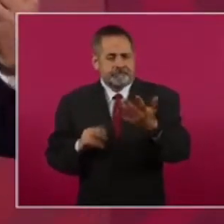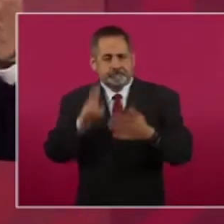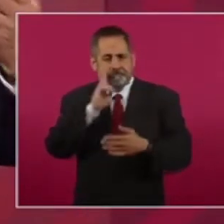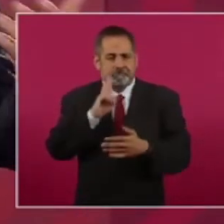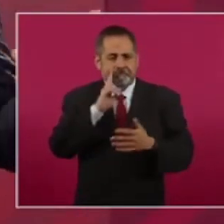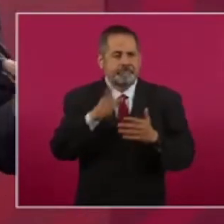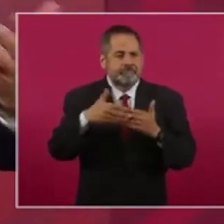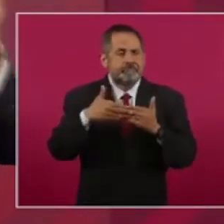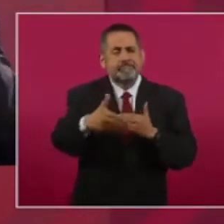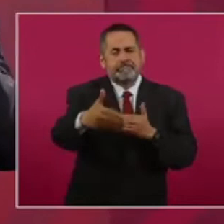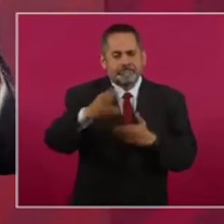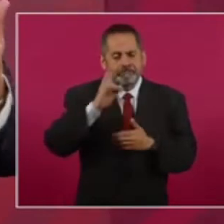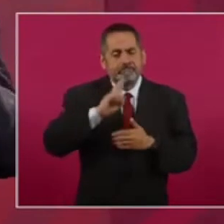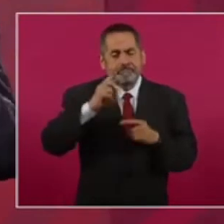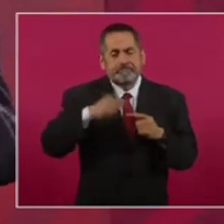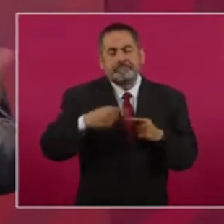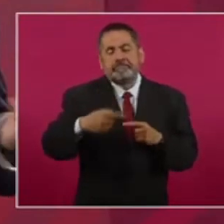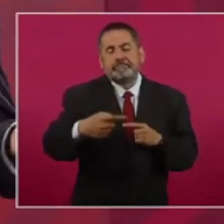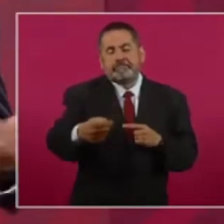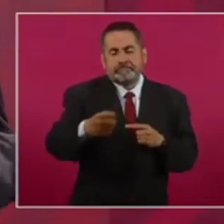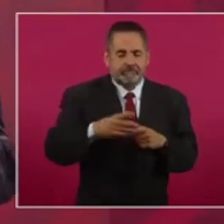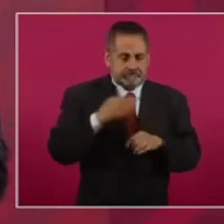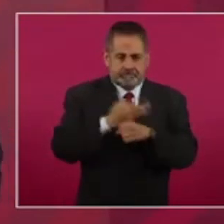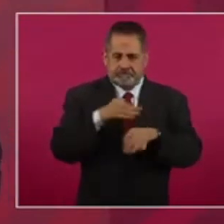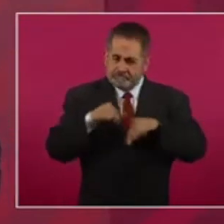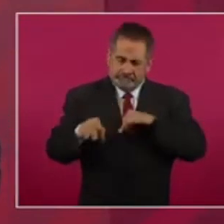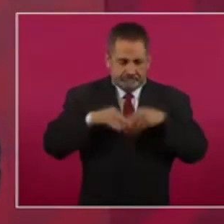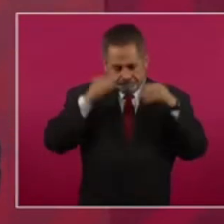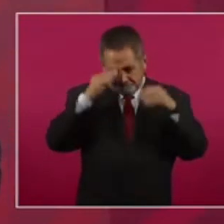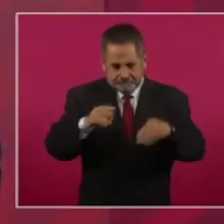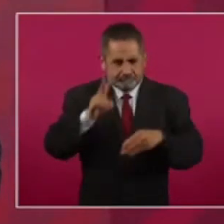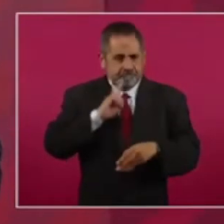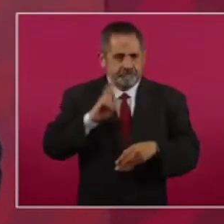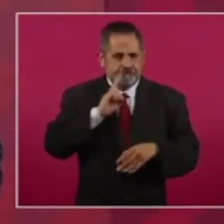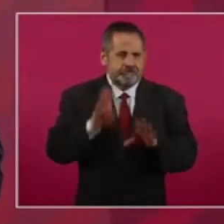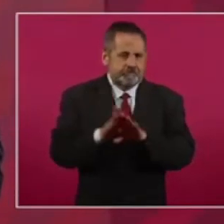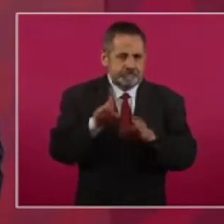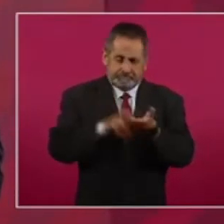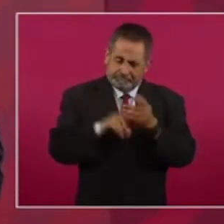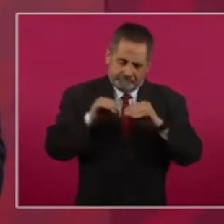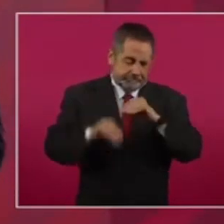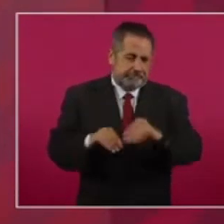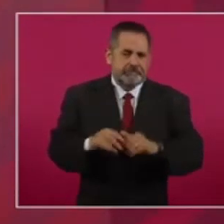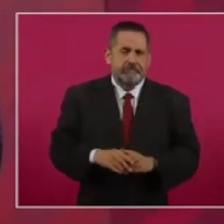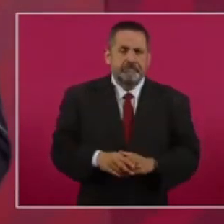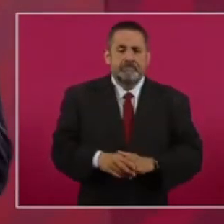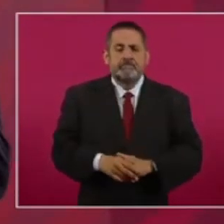el tiempo. Estamos trabajando en eso.